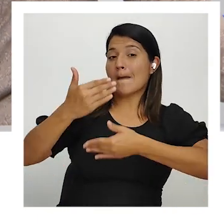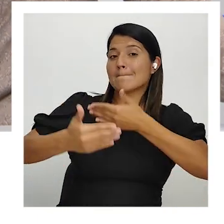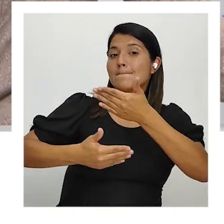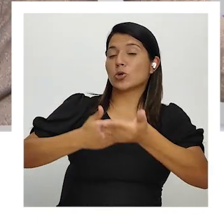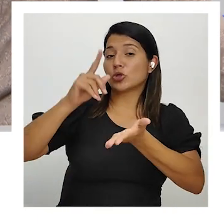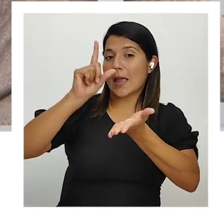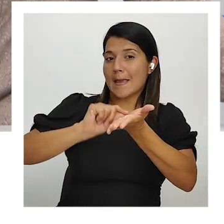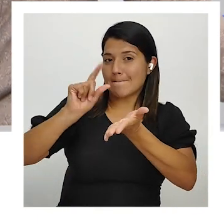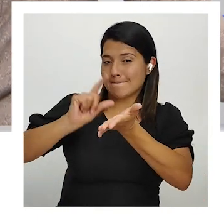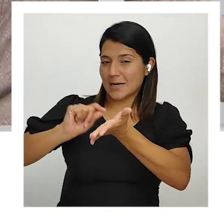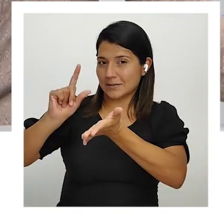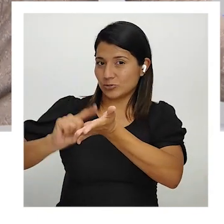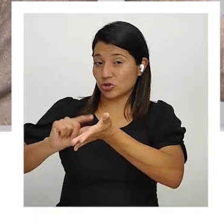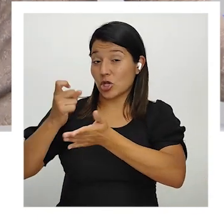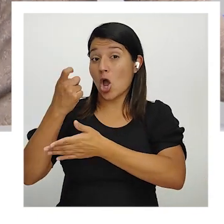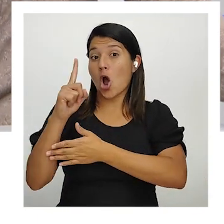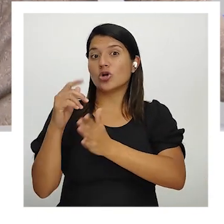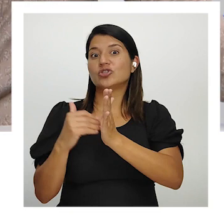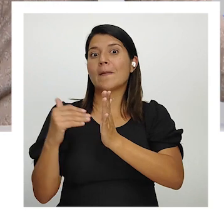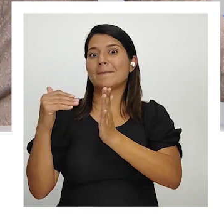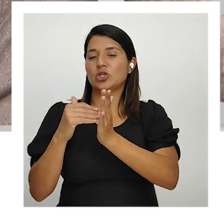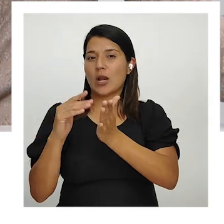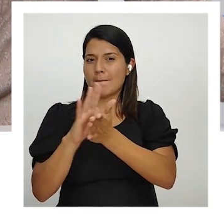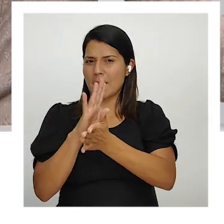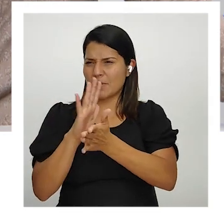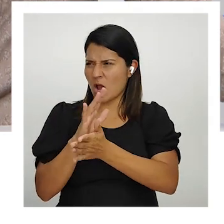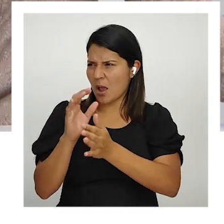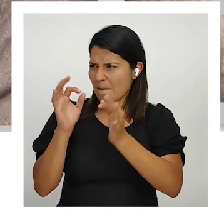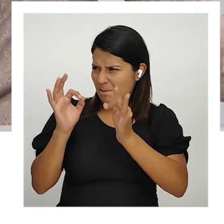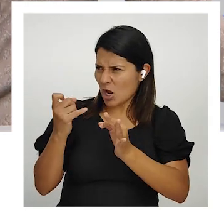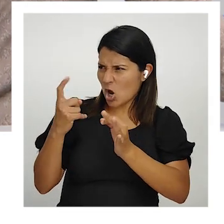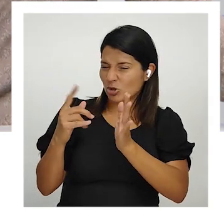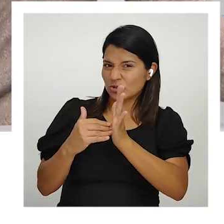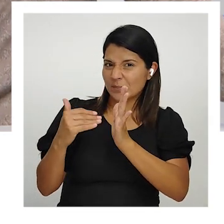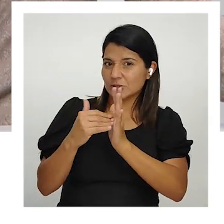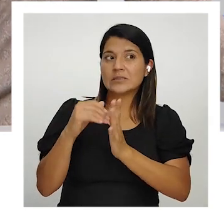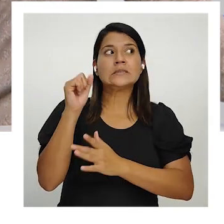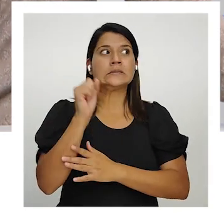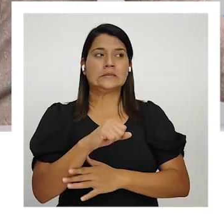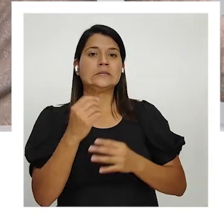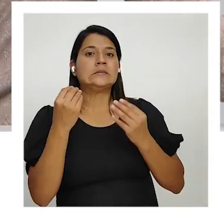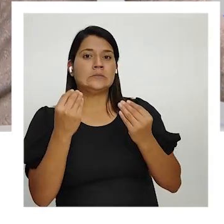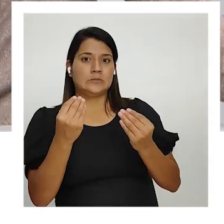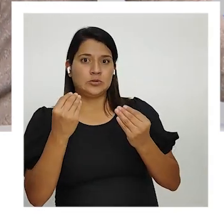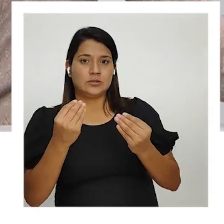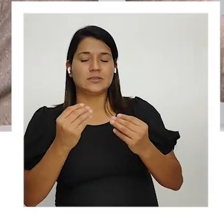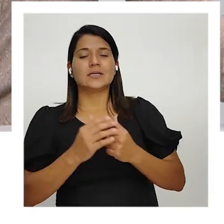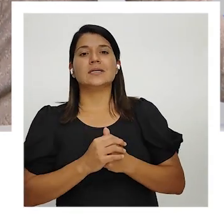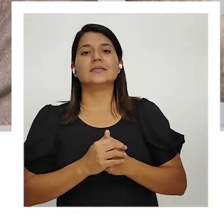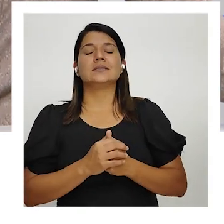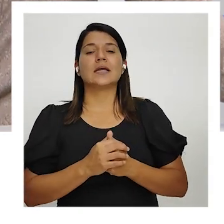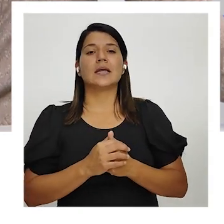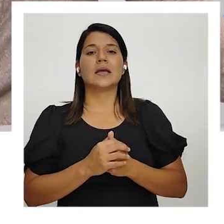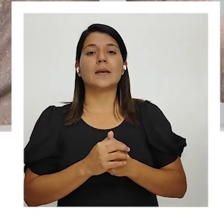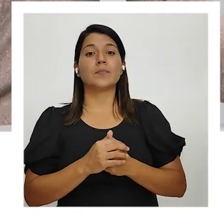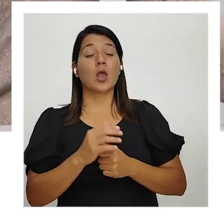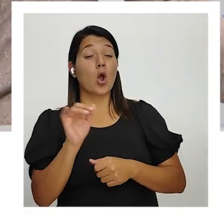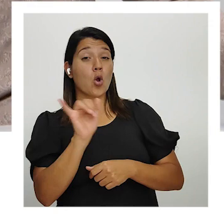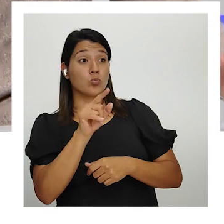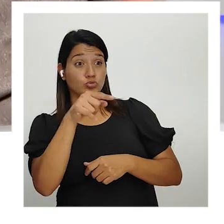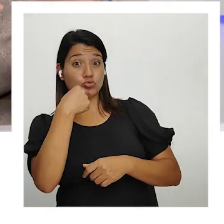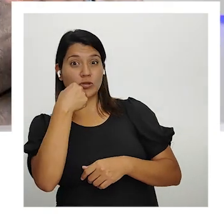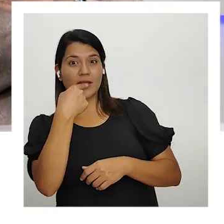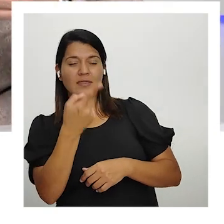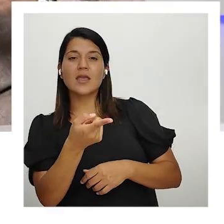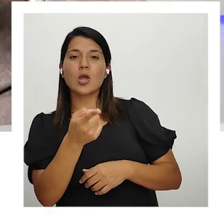de impresión de esas 11 millones de papeletas? Estoy bien, son 11 millones, ¿cierto? Son muchas, sí. Es por lo que usted